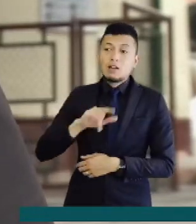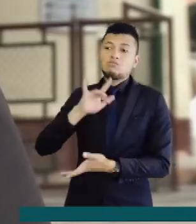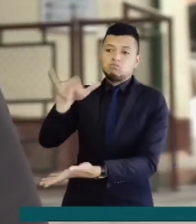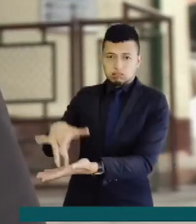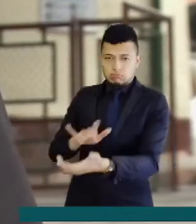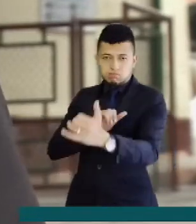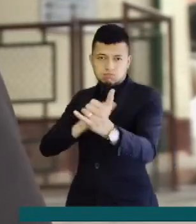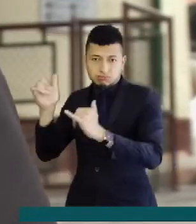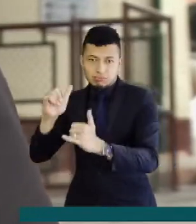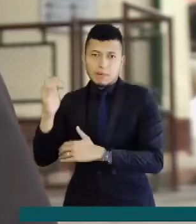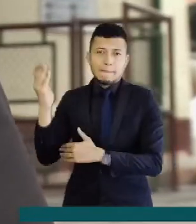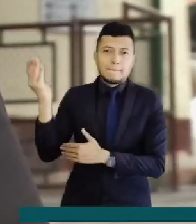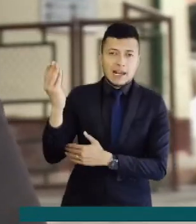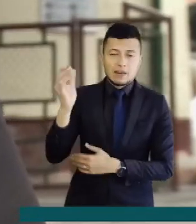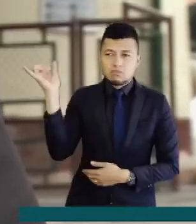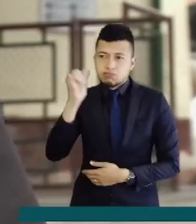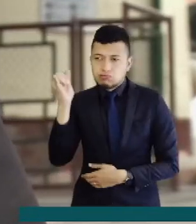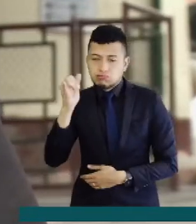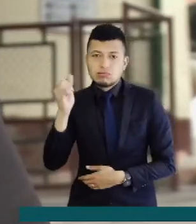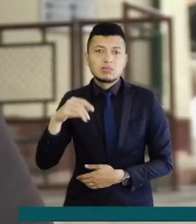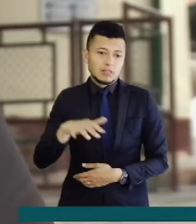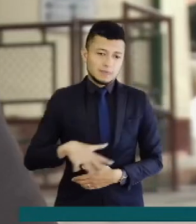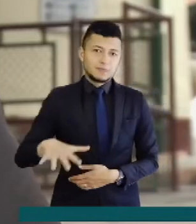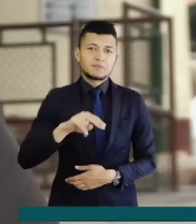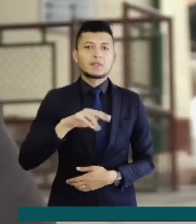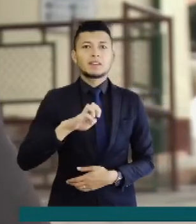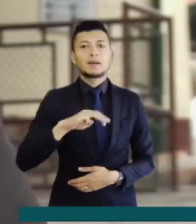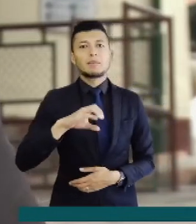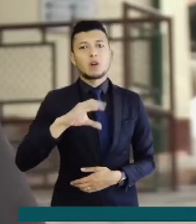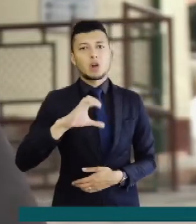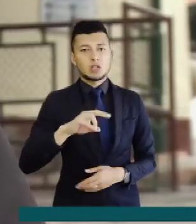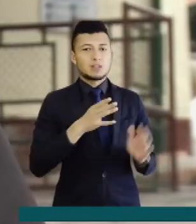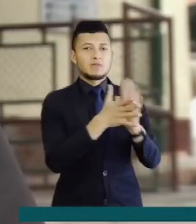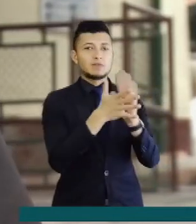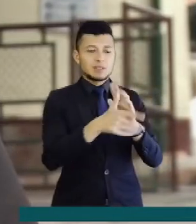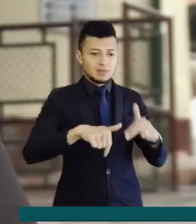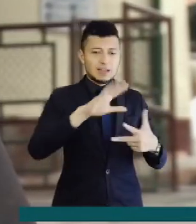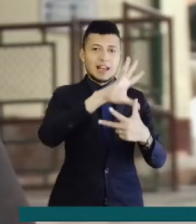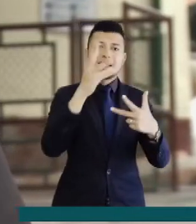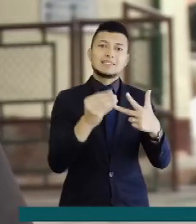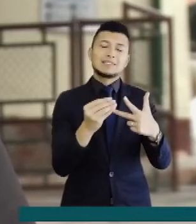cinematográfico para varias películas. Desde Nemocón, informa Edixon Ruiz para Enlace 13.